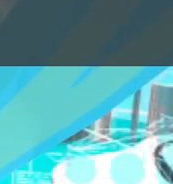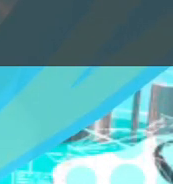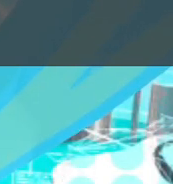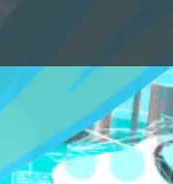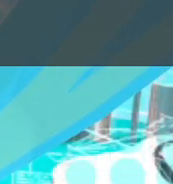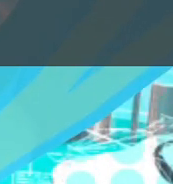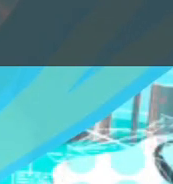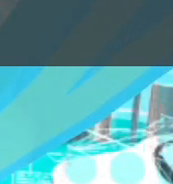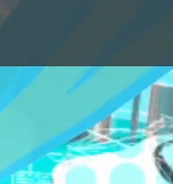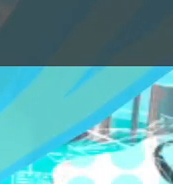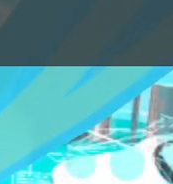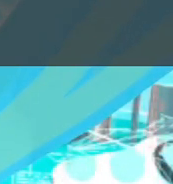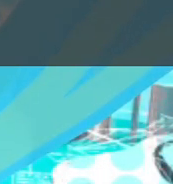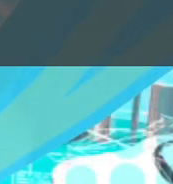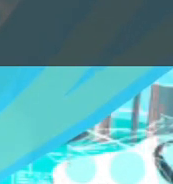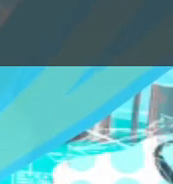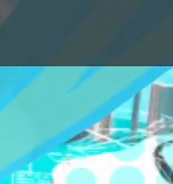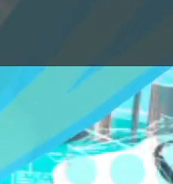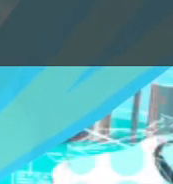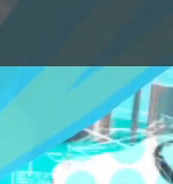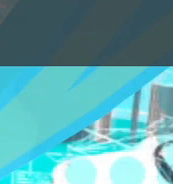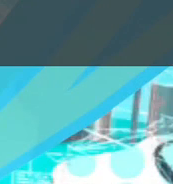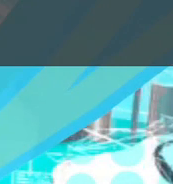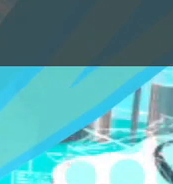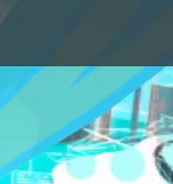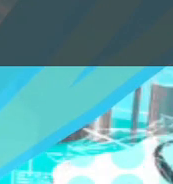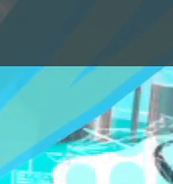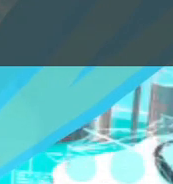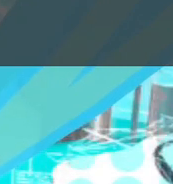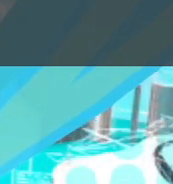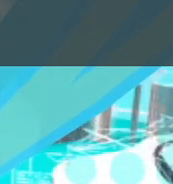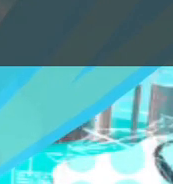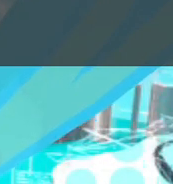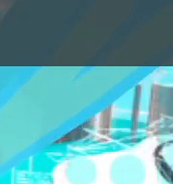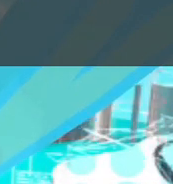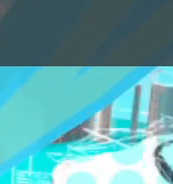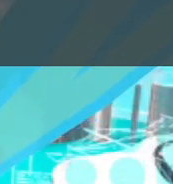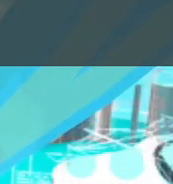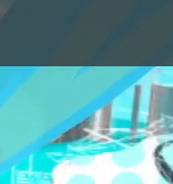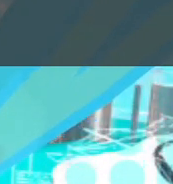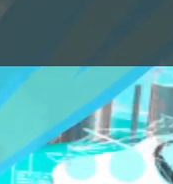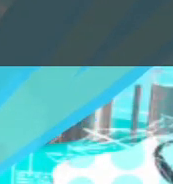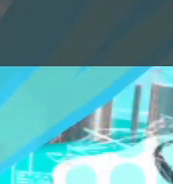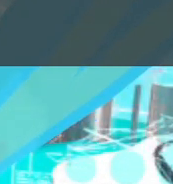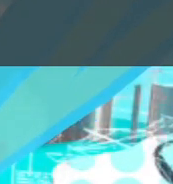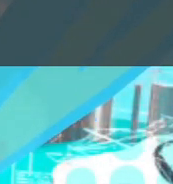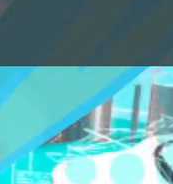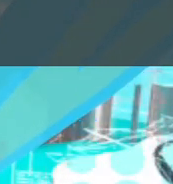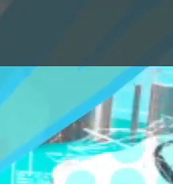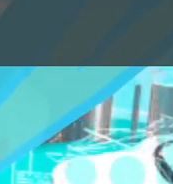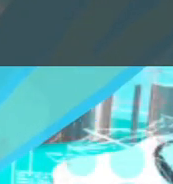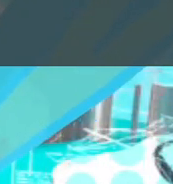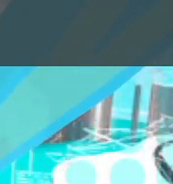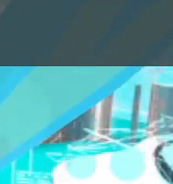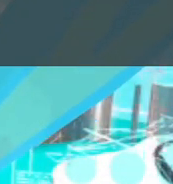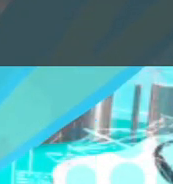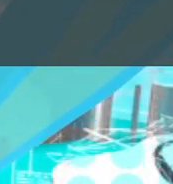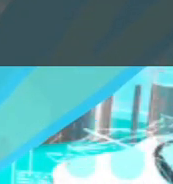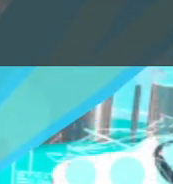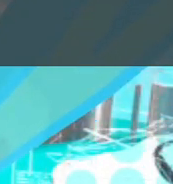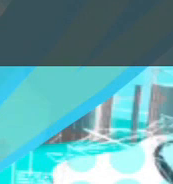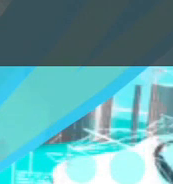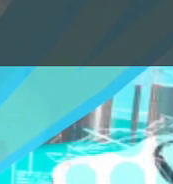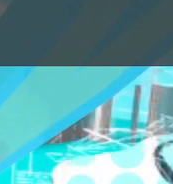y que está representado ahí en esas 3 figuras también de Silvia Lara, como bien lo acaban de mencionar y como bien lo dice también